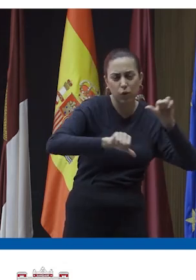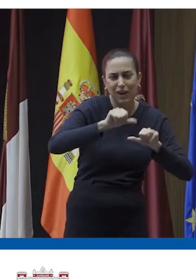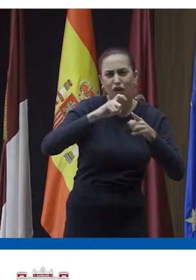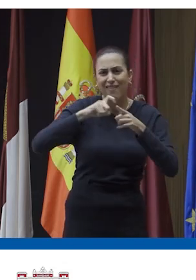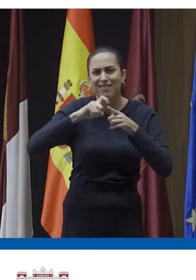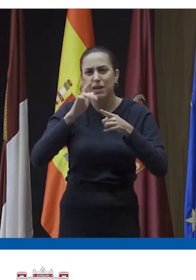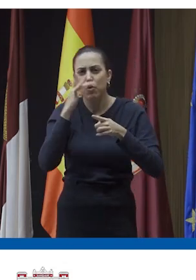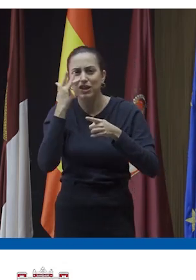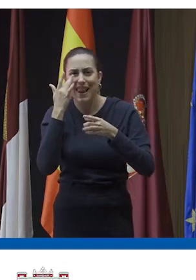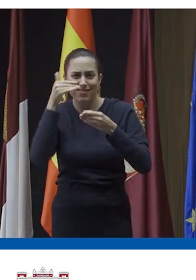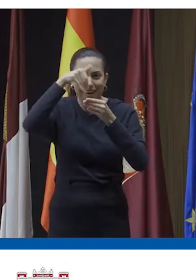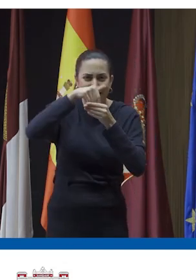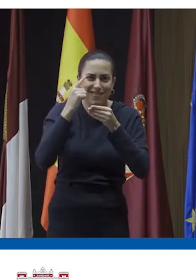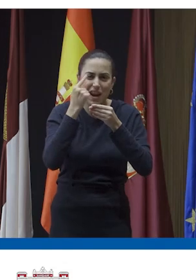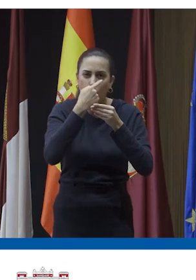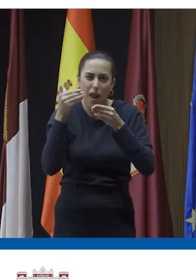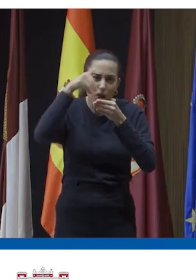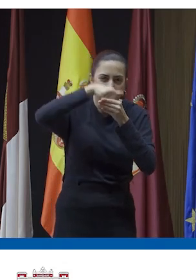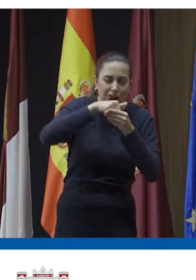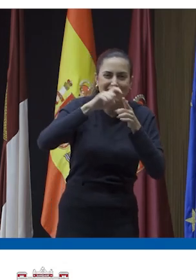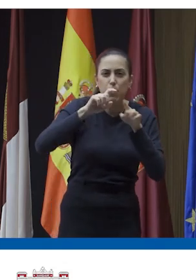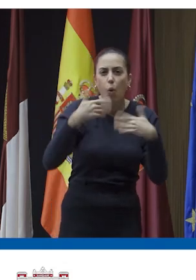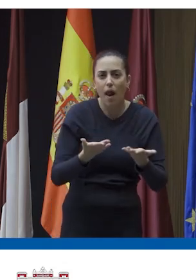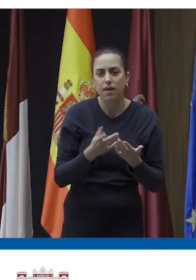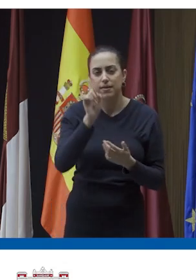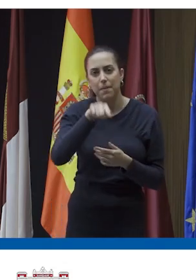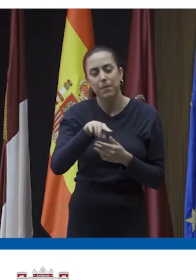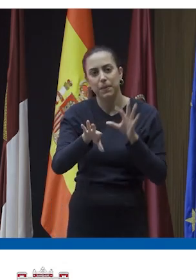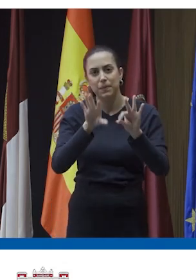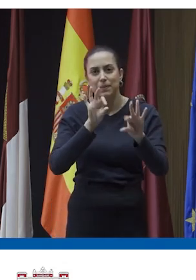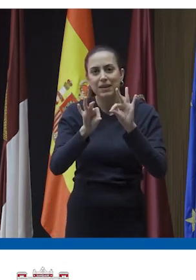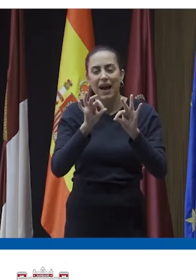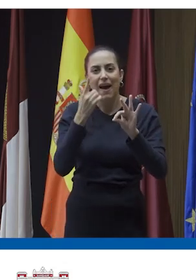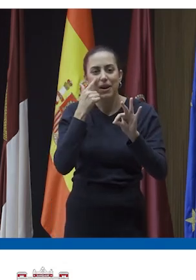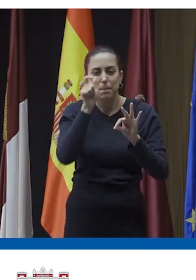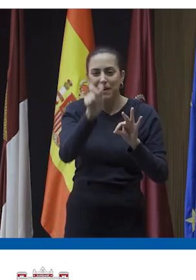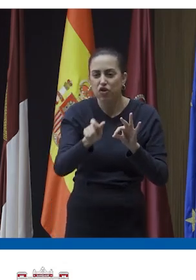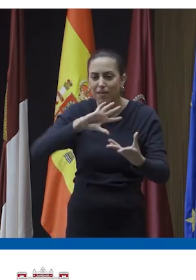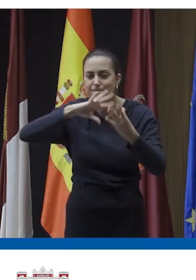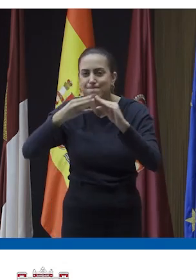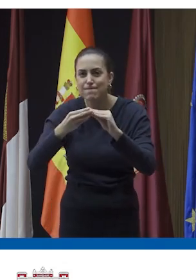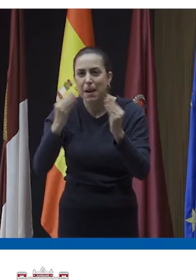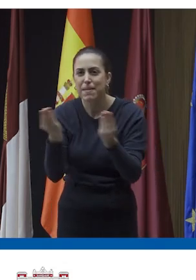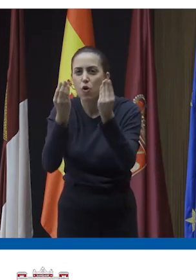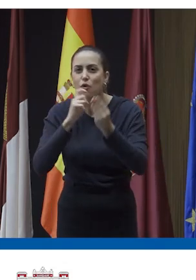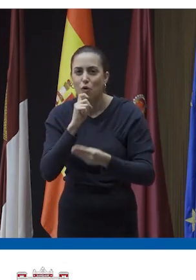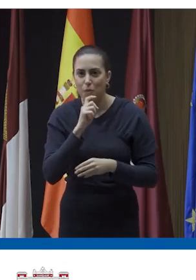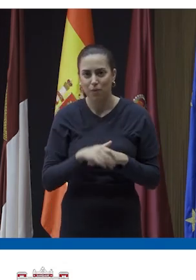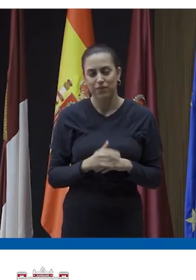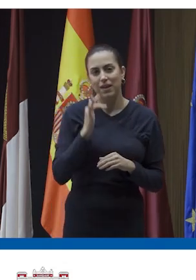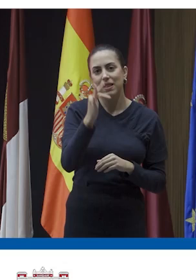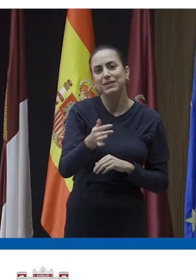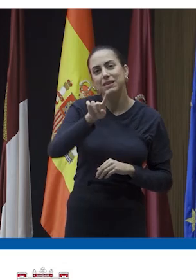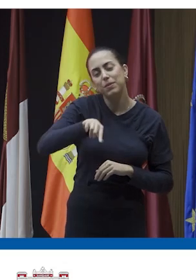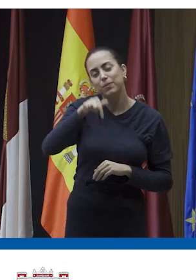intraoculares disponibles y también cómo se puede seleccionar el más adecuado para cada paciente. Además, también hablará, y yo